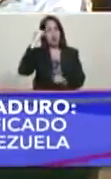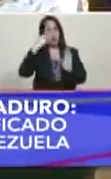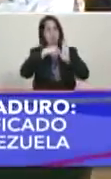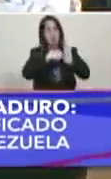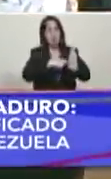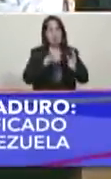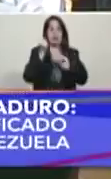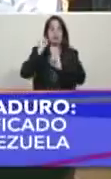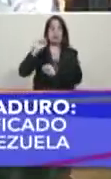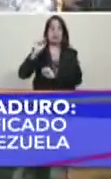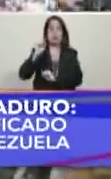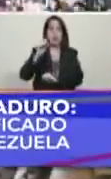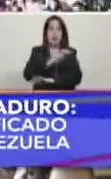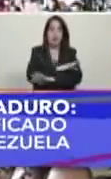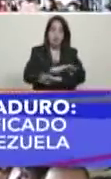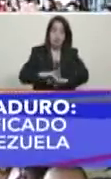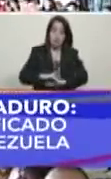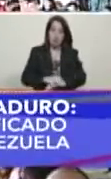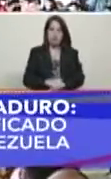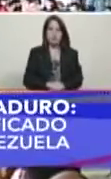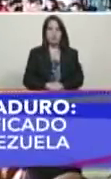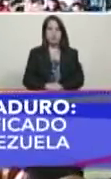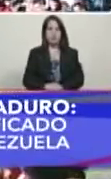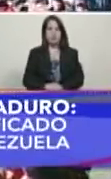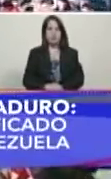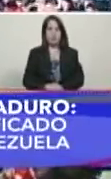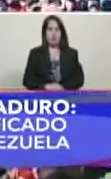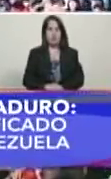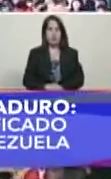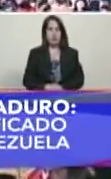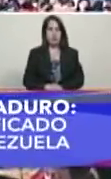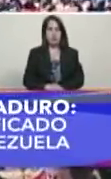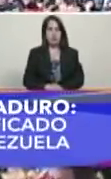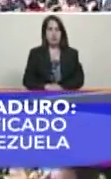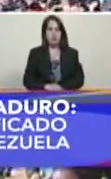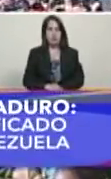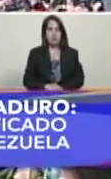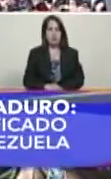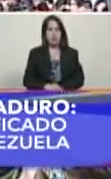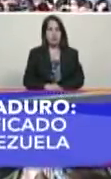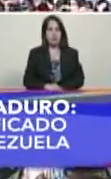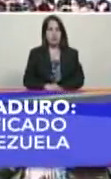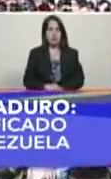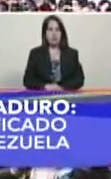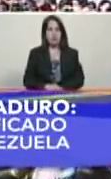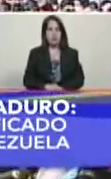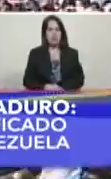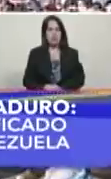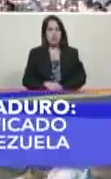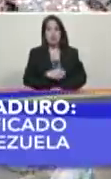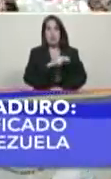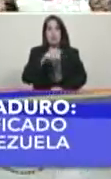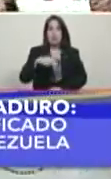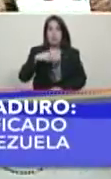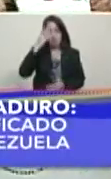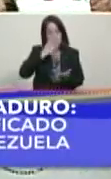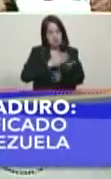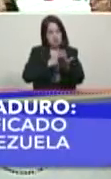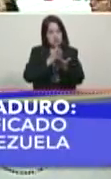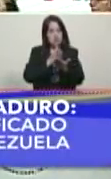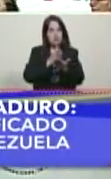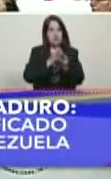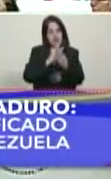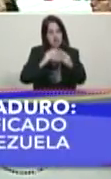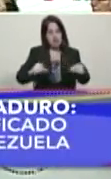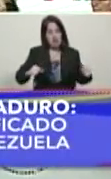frontera máxima moral para defender seguir defendiendo nuestra sagrada tierra venezuela